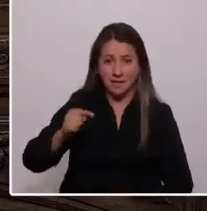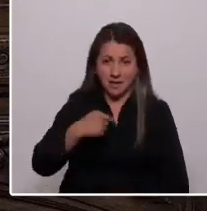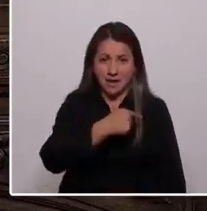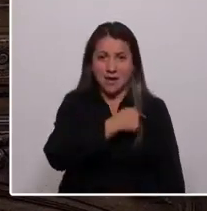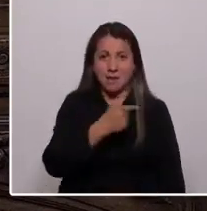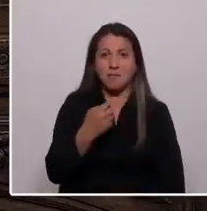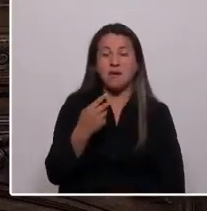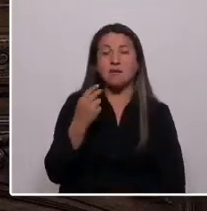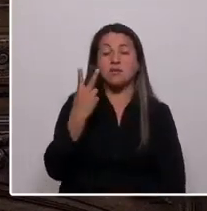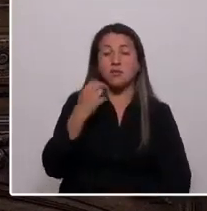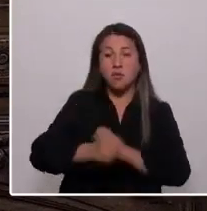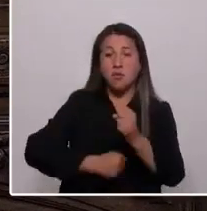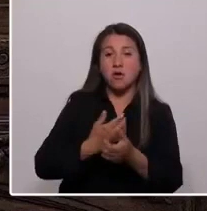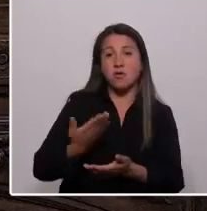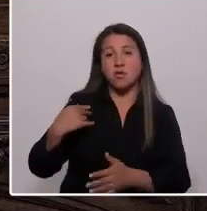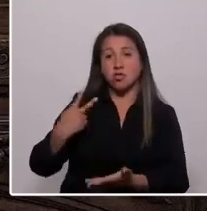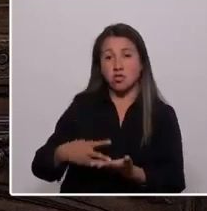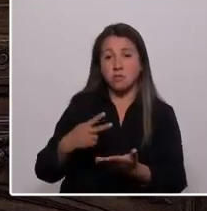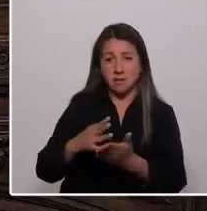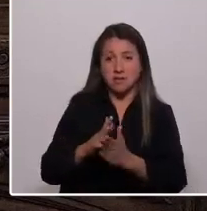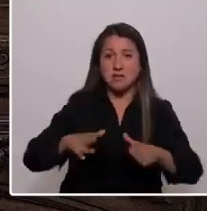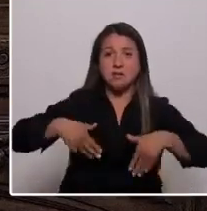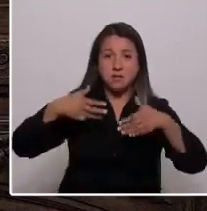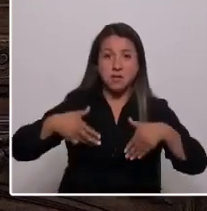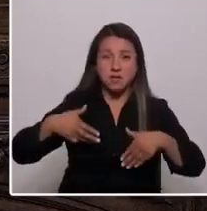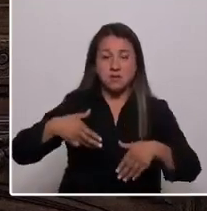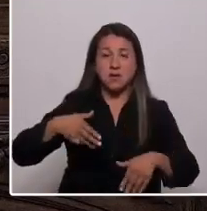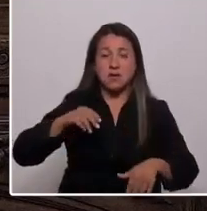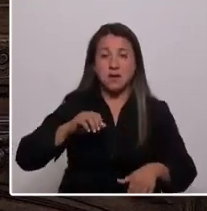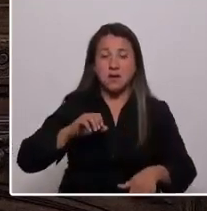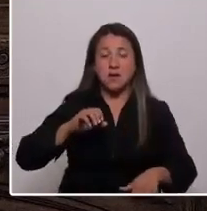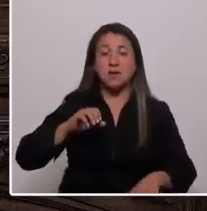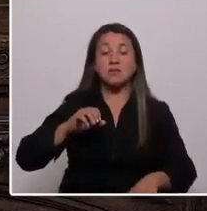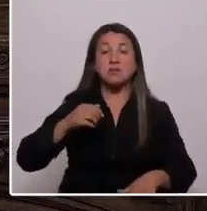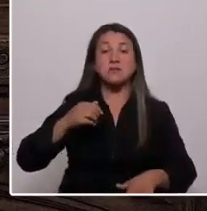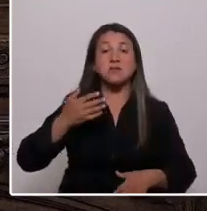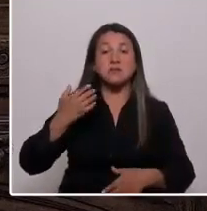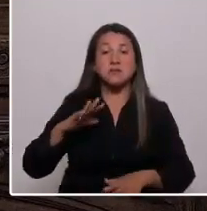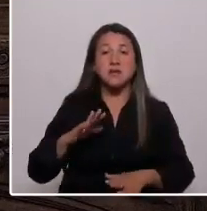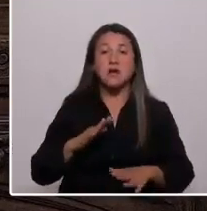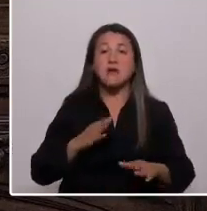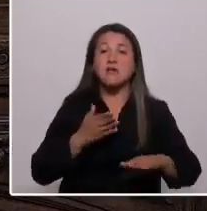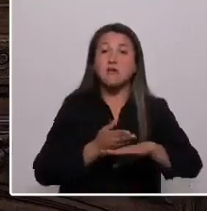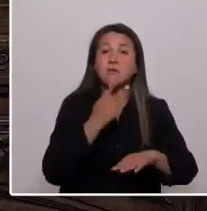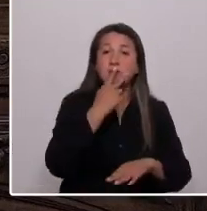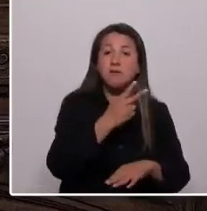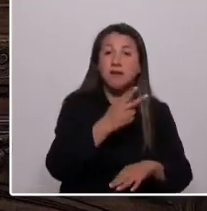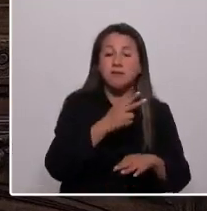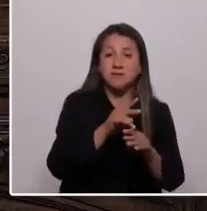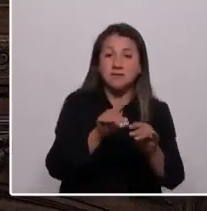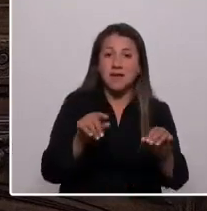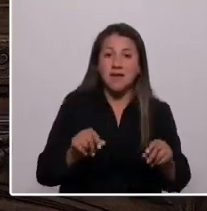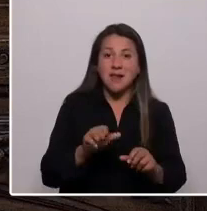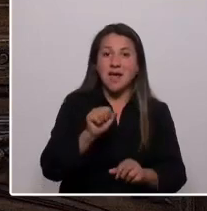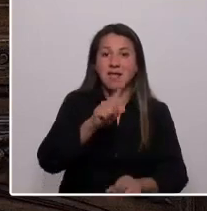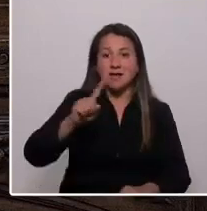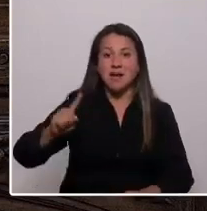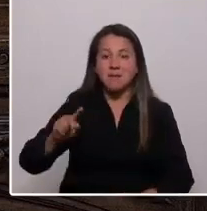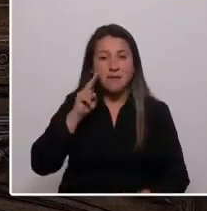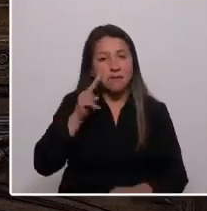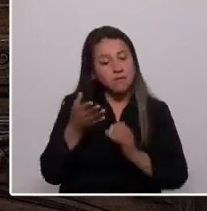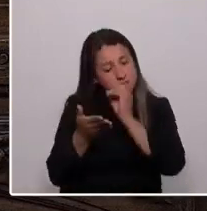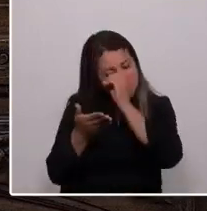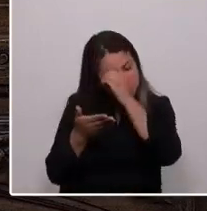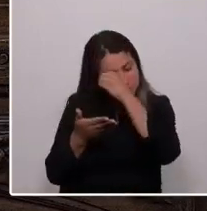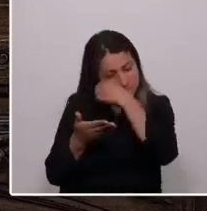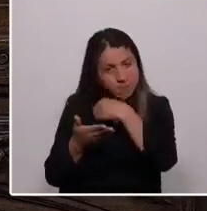2019 me encontraba en la lic anna habíamos ido a tomar algunas muestras al salar de atacama para estudiar la vida microbiana que habían